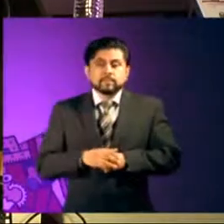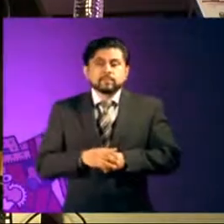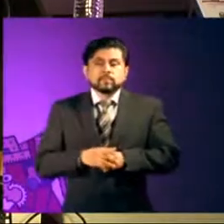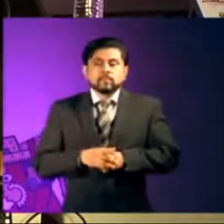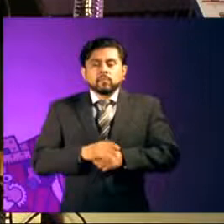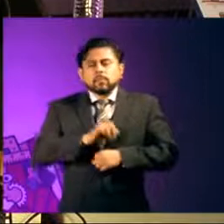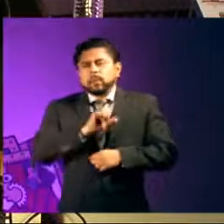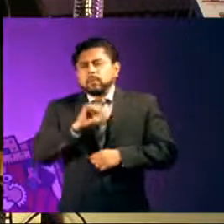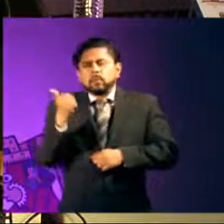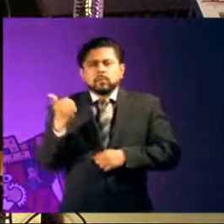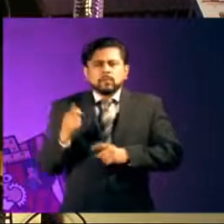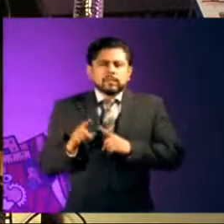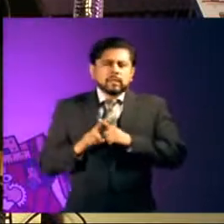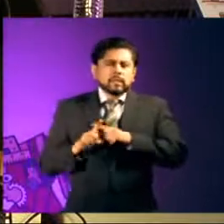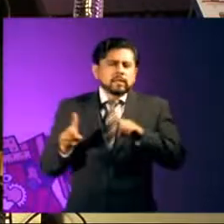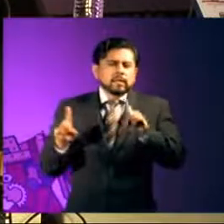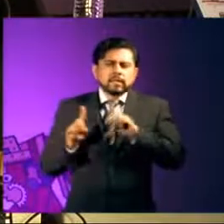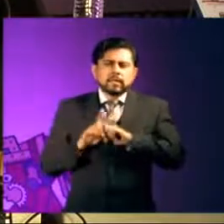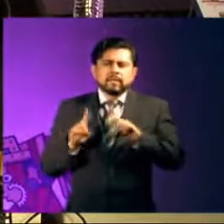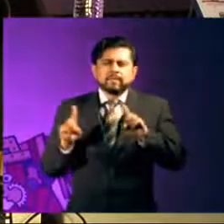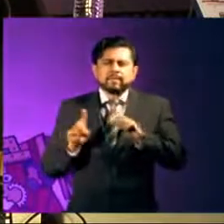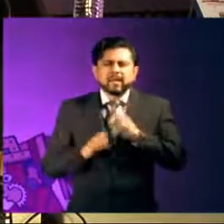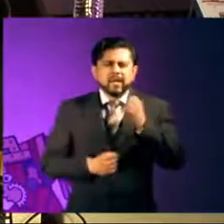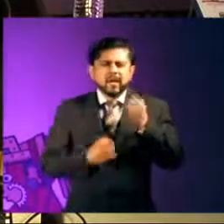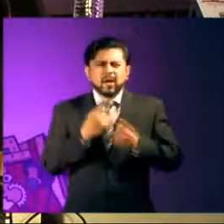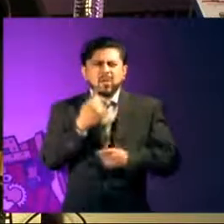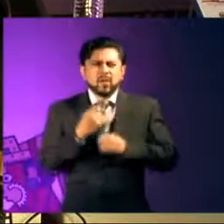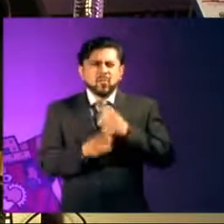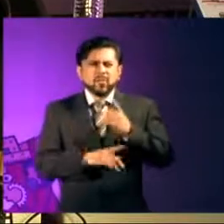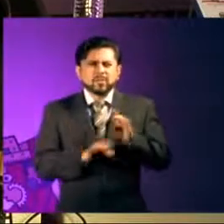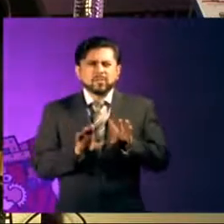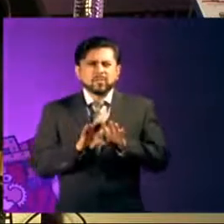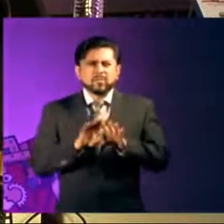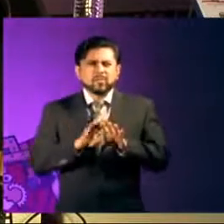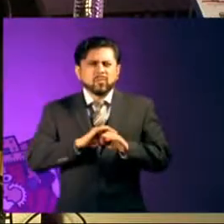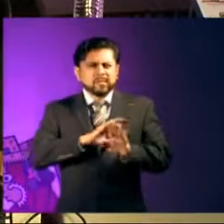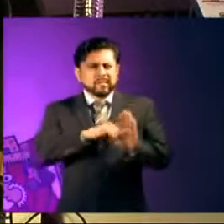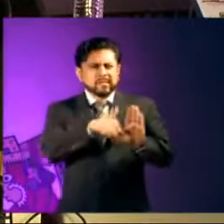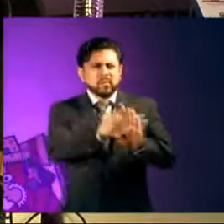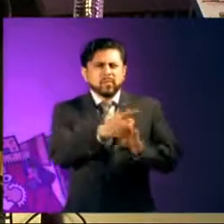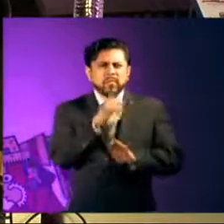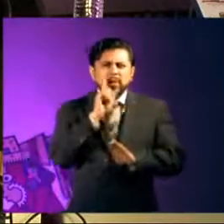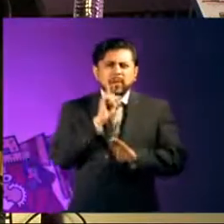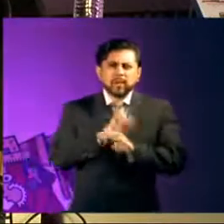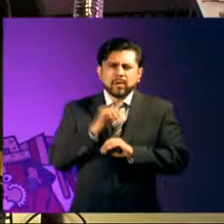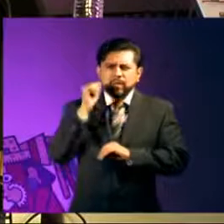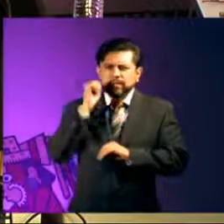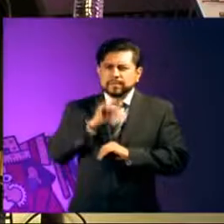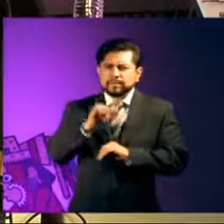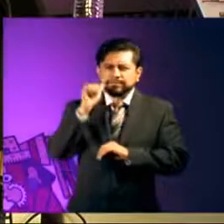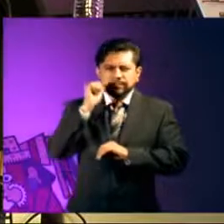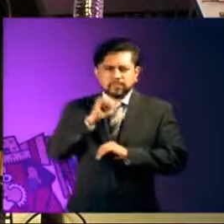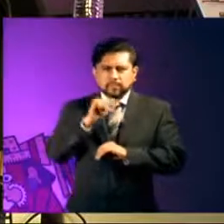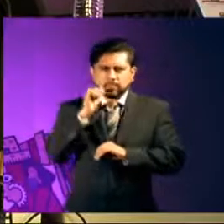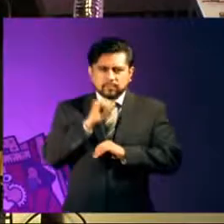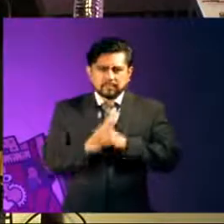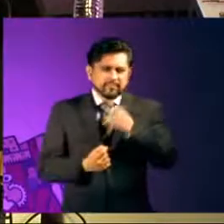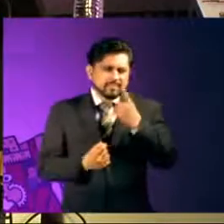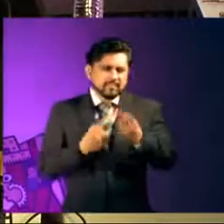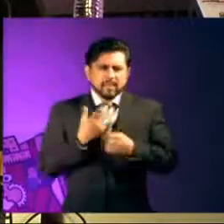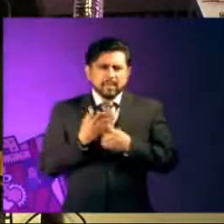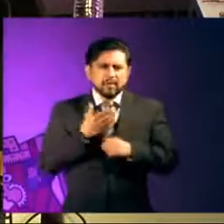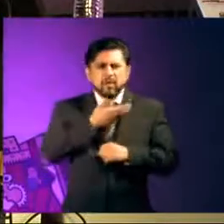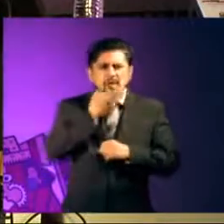hay otro tipo de micro sexismos que todos me molestan a mí mucho que todo el tiempo están que el